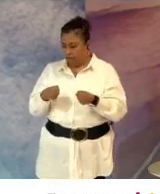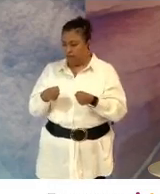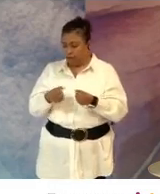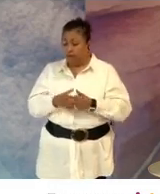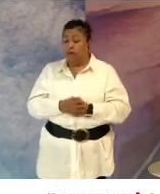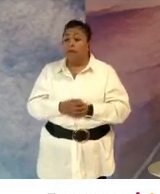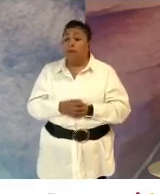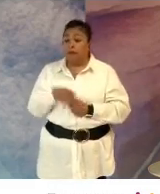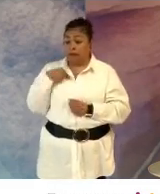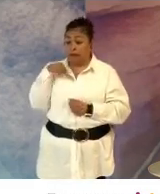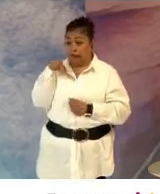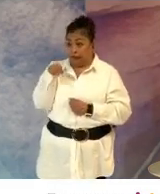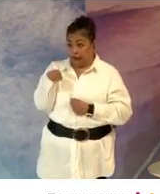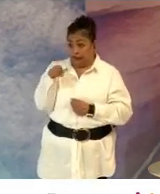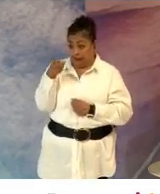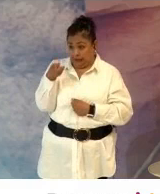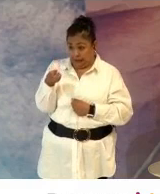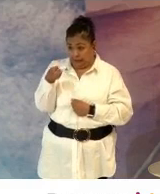Y aquí,